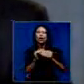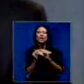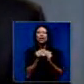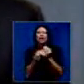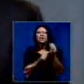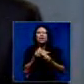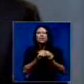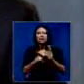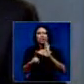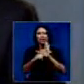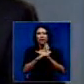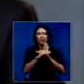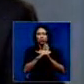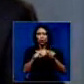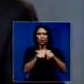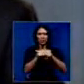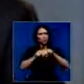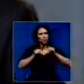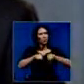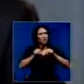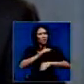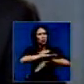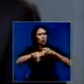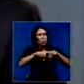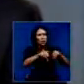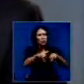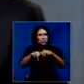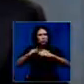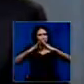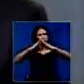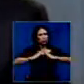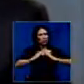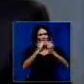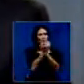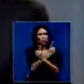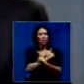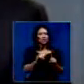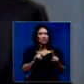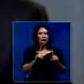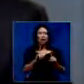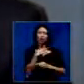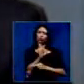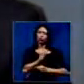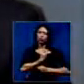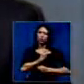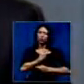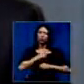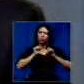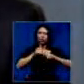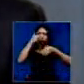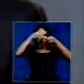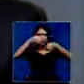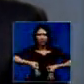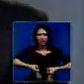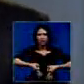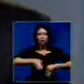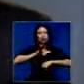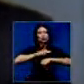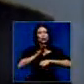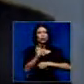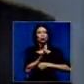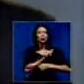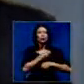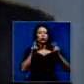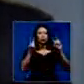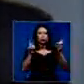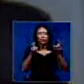la capacidad que hemos de tener las ciudadanas y los ciudadanos que vivimos en democracia de decidir por nosotras y nosotros mismos sobre nuestros